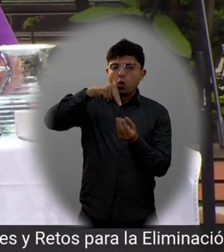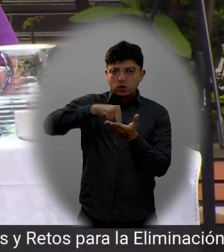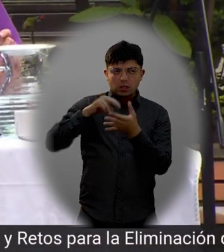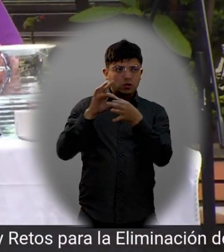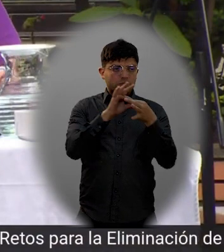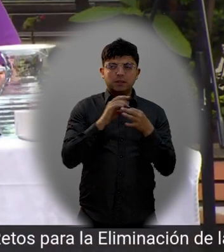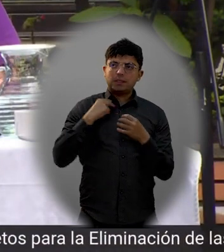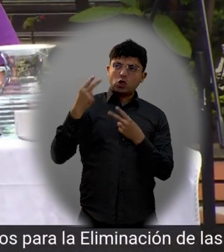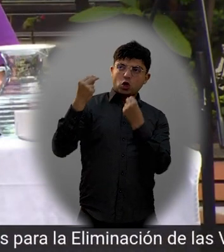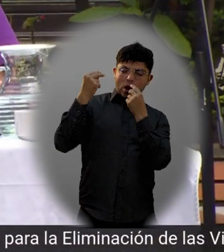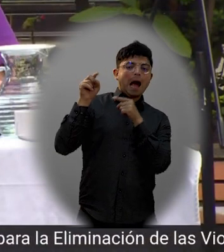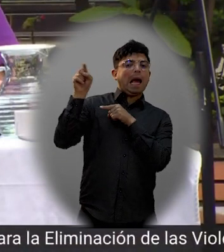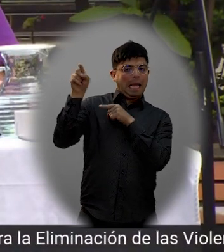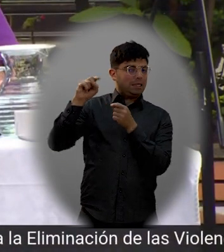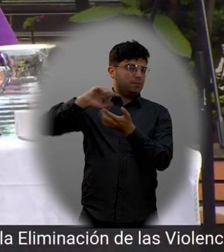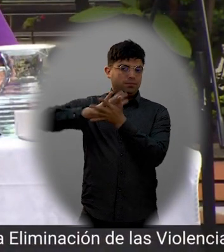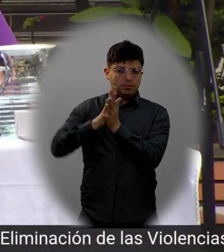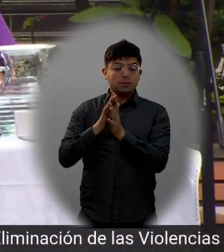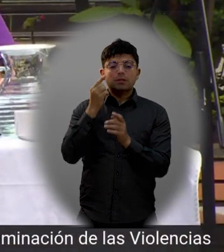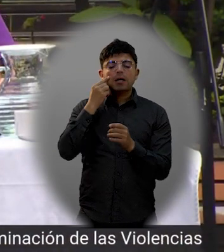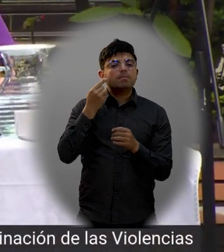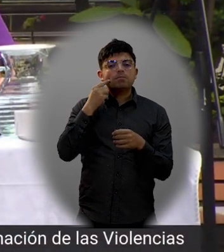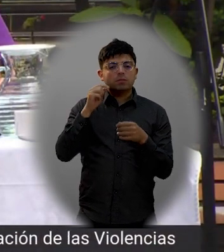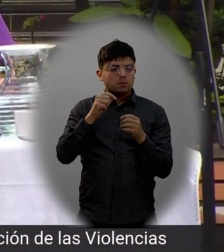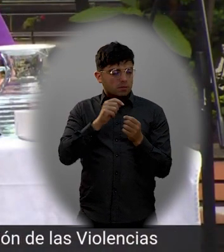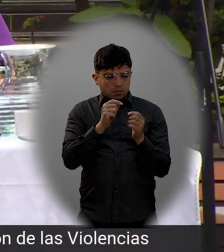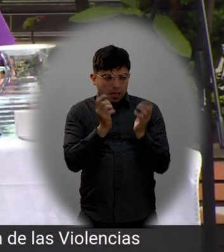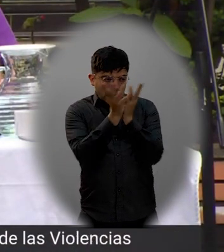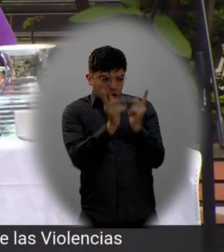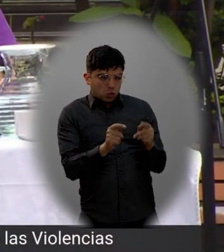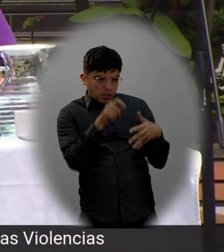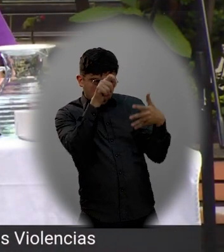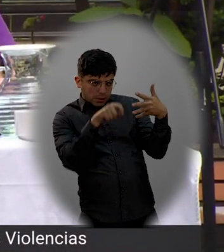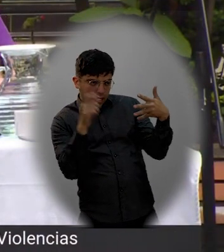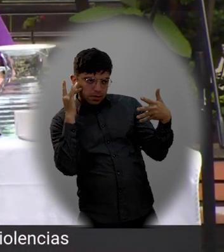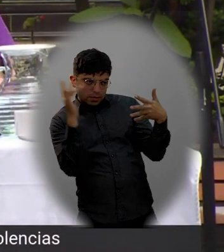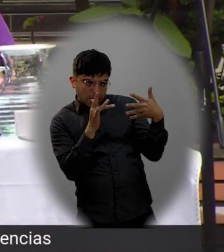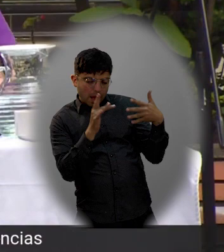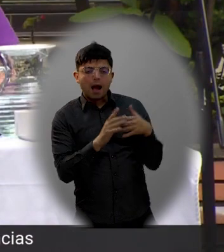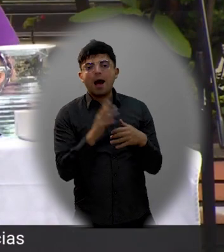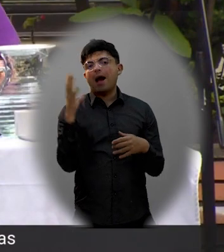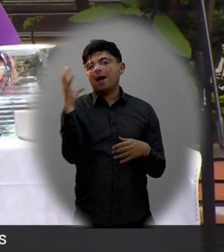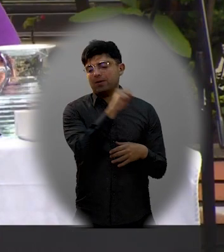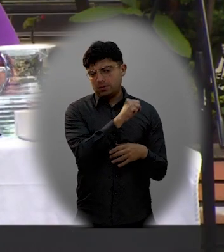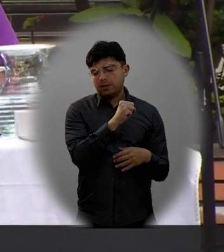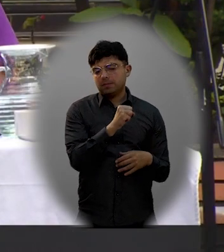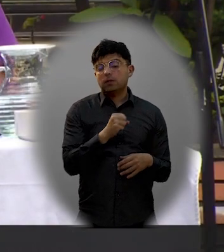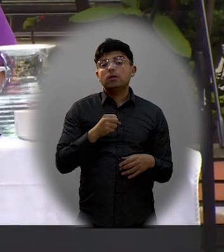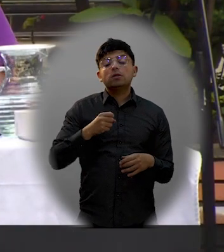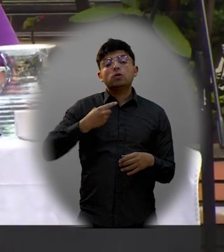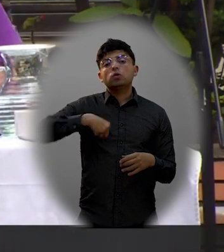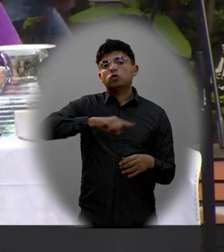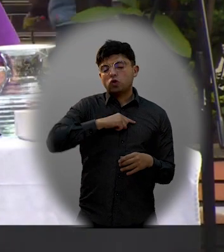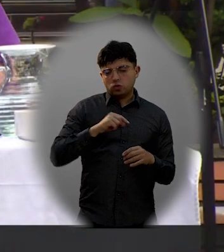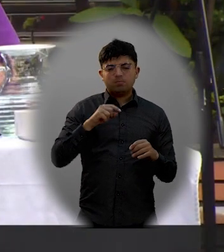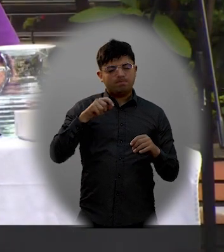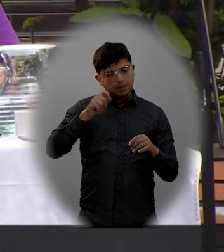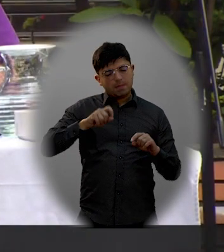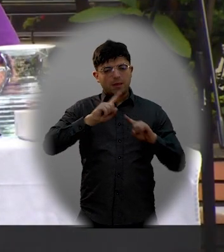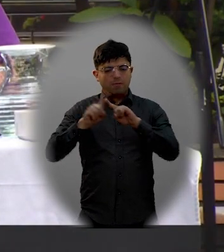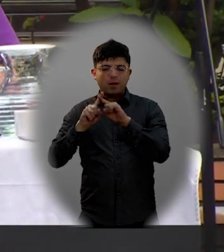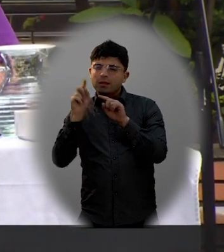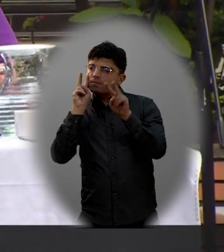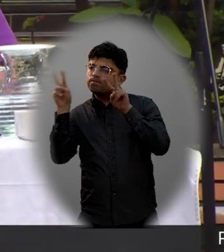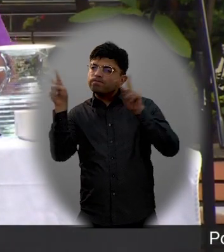que responda a las necesidades de nuestros estudiantes. En ese sentido, tenemos que superar diferentes